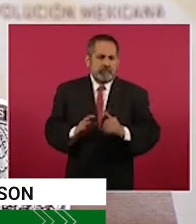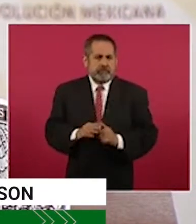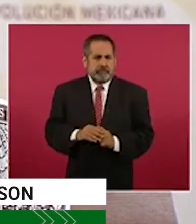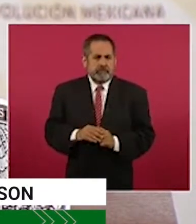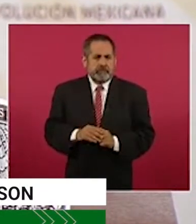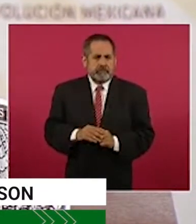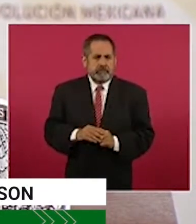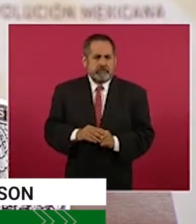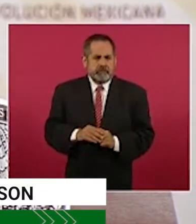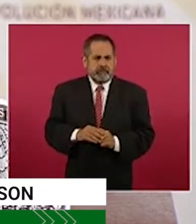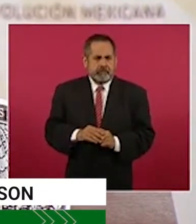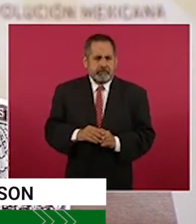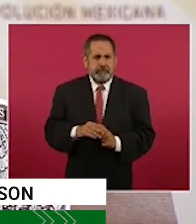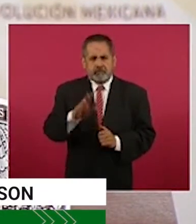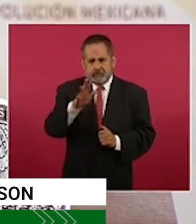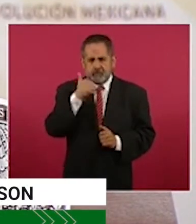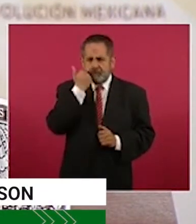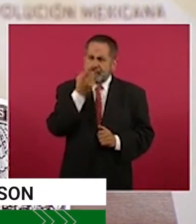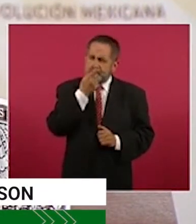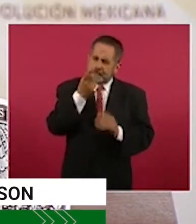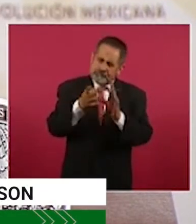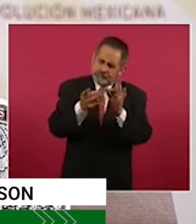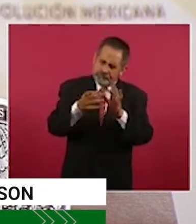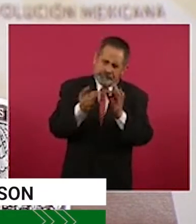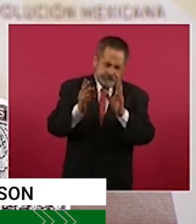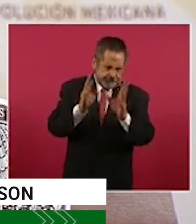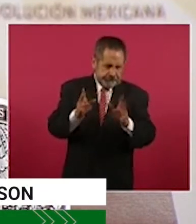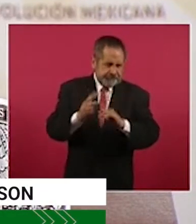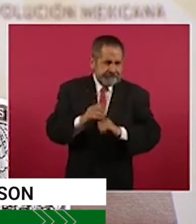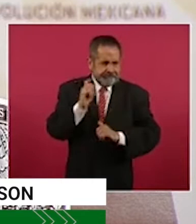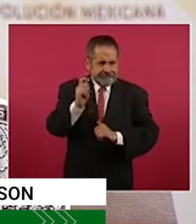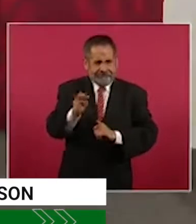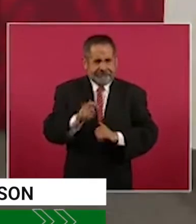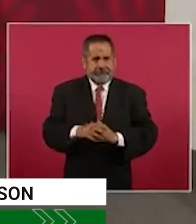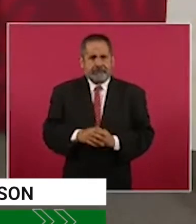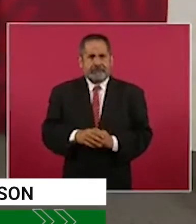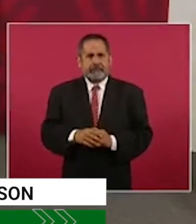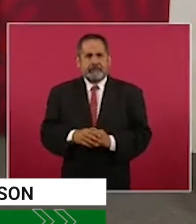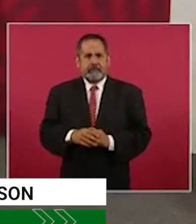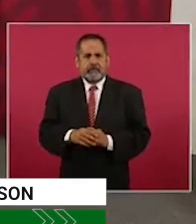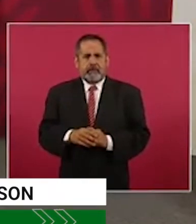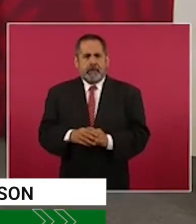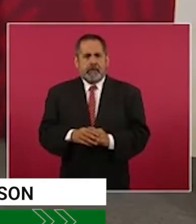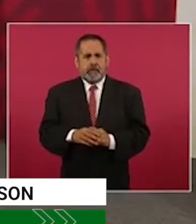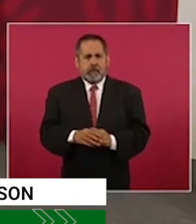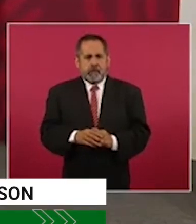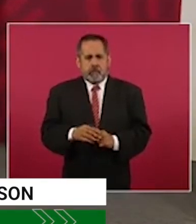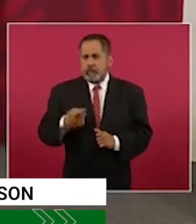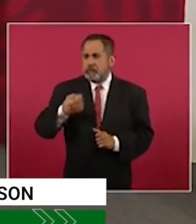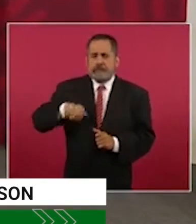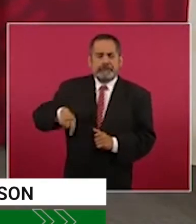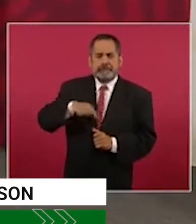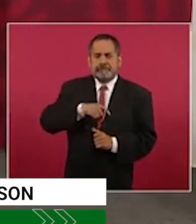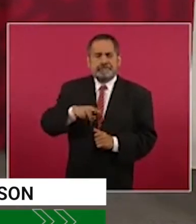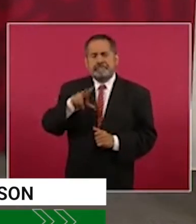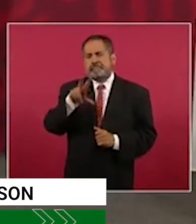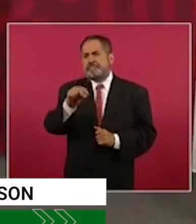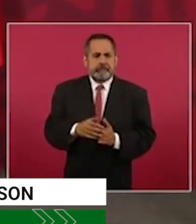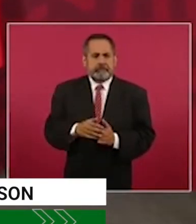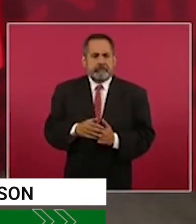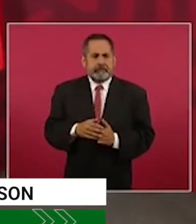Obrador señaló que los expresidentes del llamado periodo neoliberal no son sus enemigos. Nosotros no